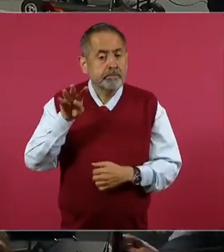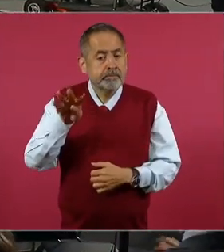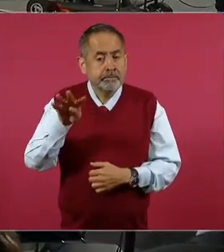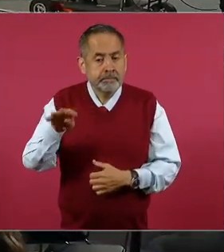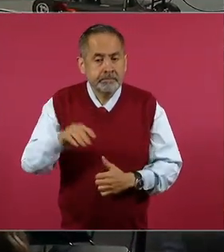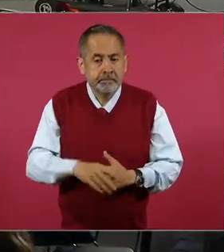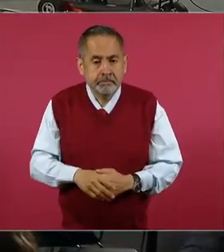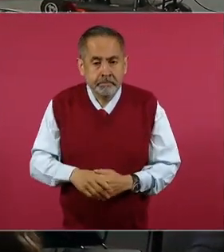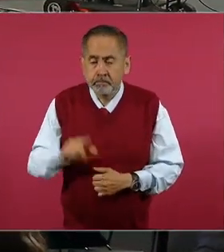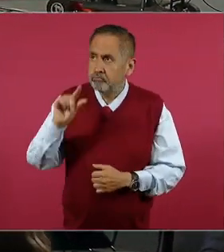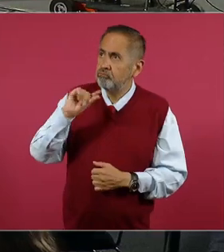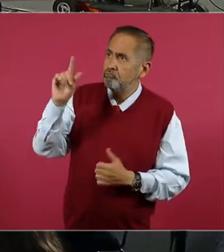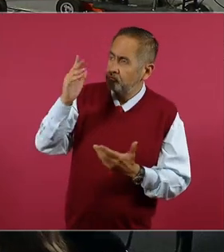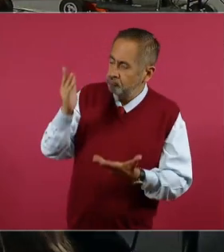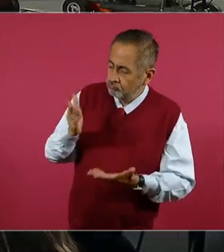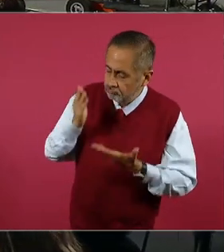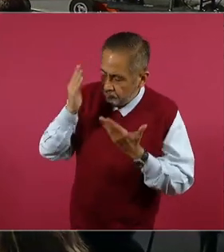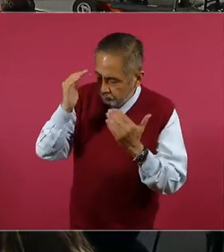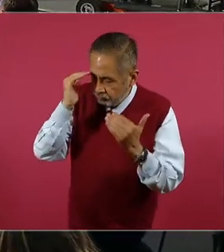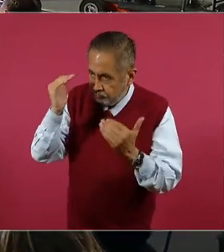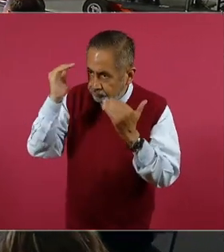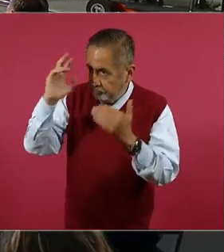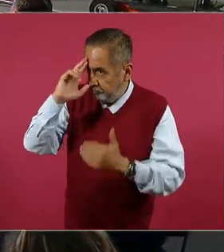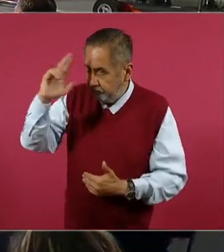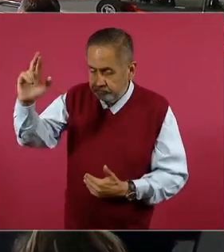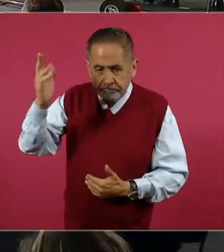Excelentísimo señor.